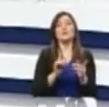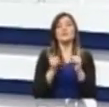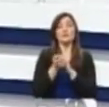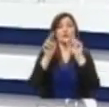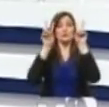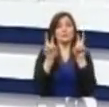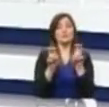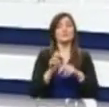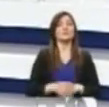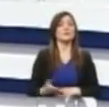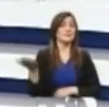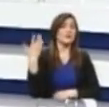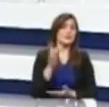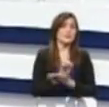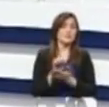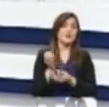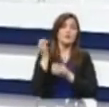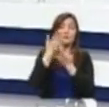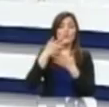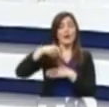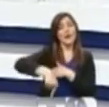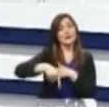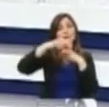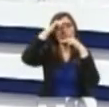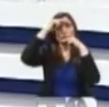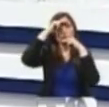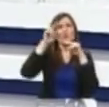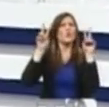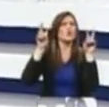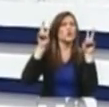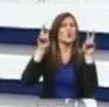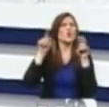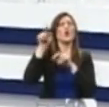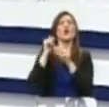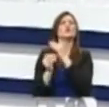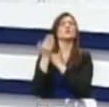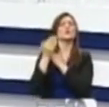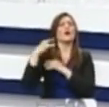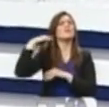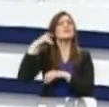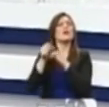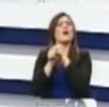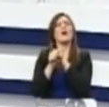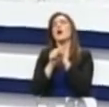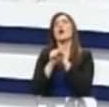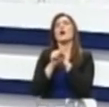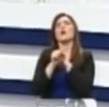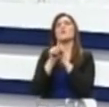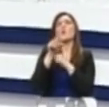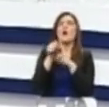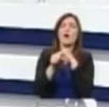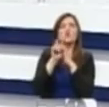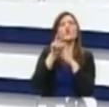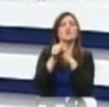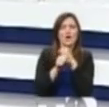informativo. Le contamos que hace una semana, en este mismo noticiero, le presentamos la historia de la pequeña Samantha, una menor de